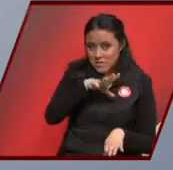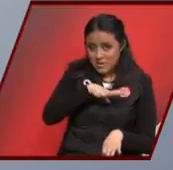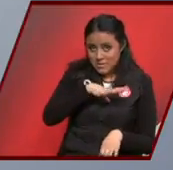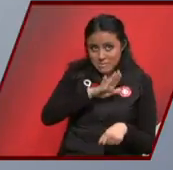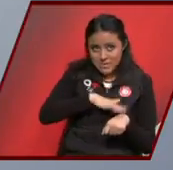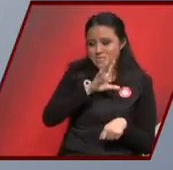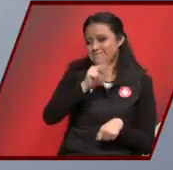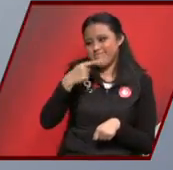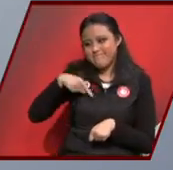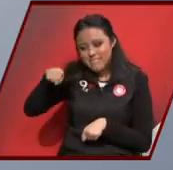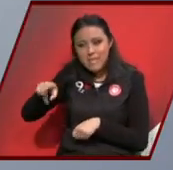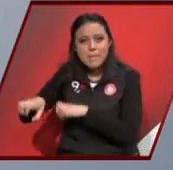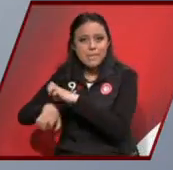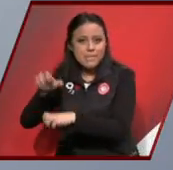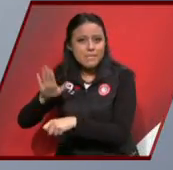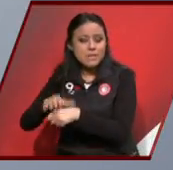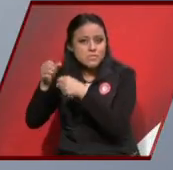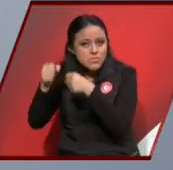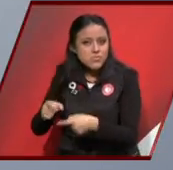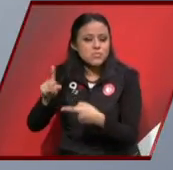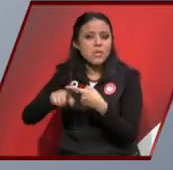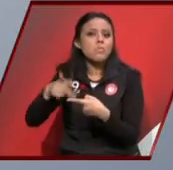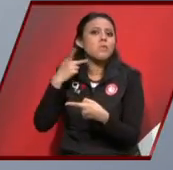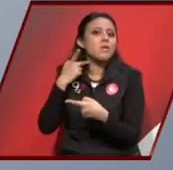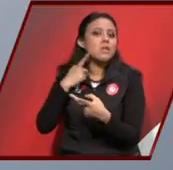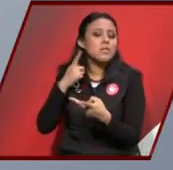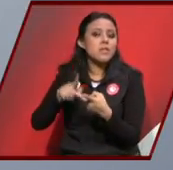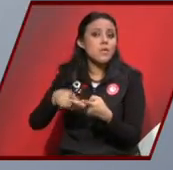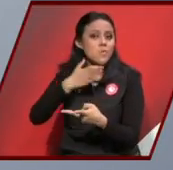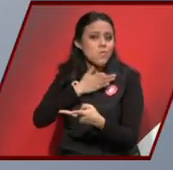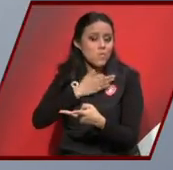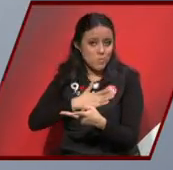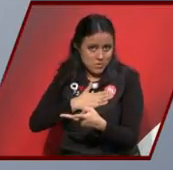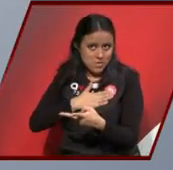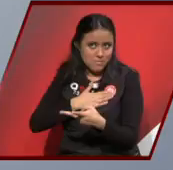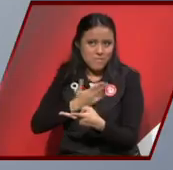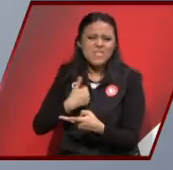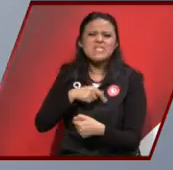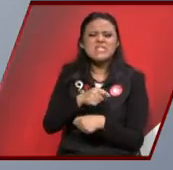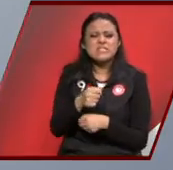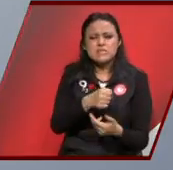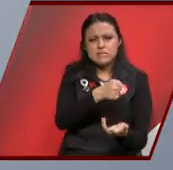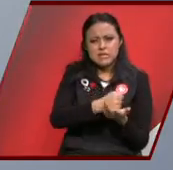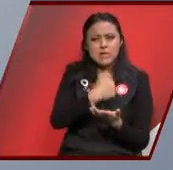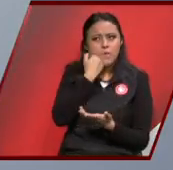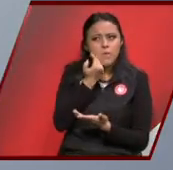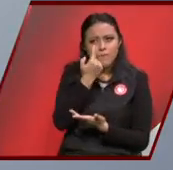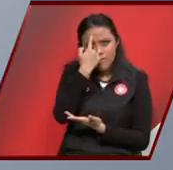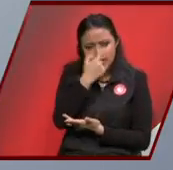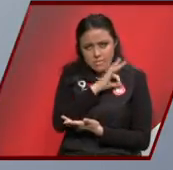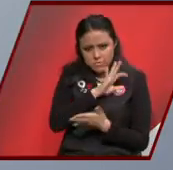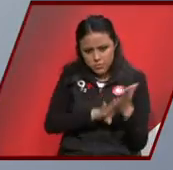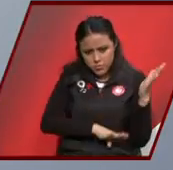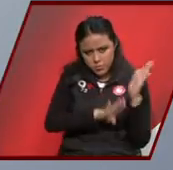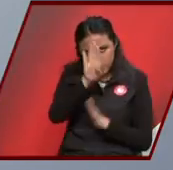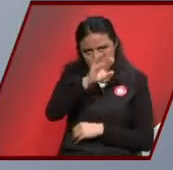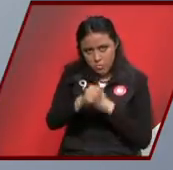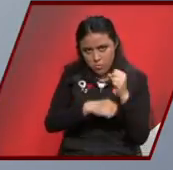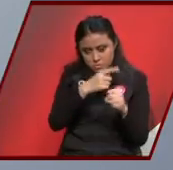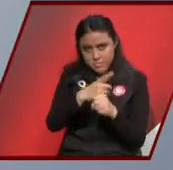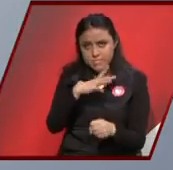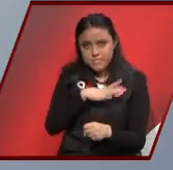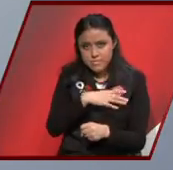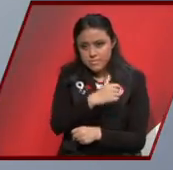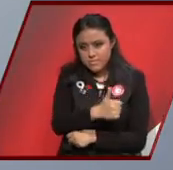empresarios? Certeza jurídica y certeza política. ¿Y qué quieren, además, los ciudadanos? Facilidades para salir adelante, oportunidades.